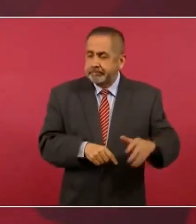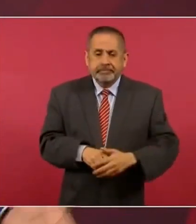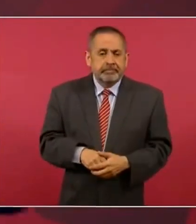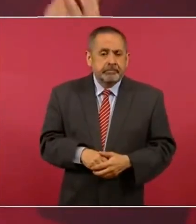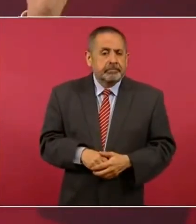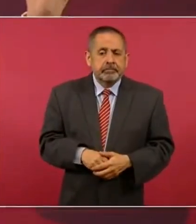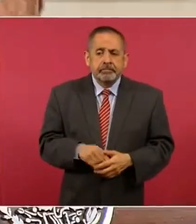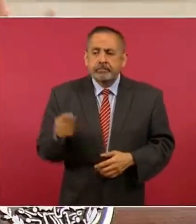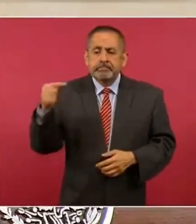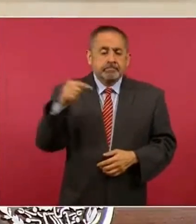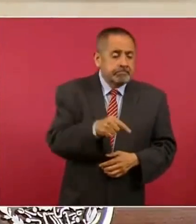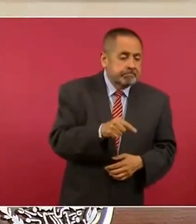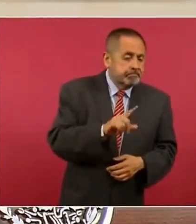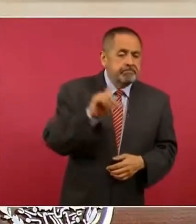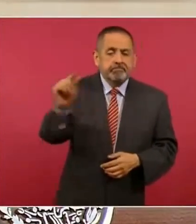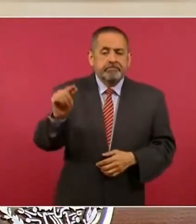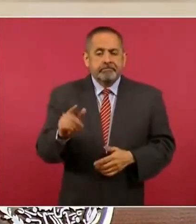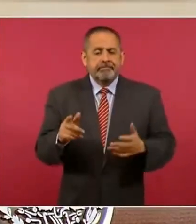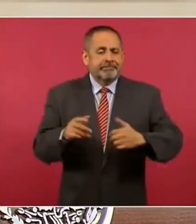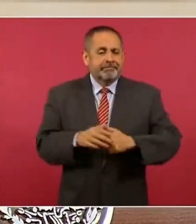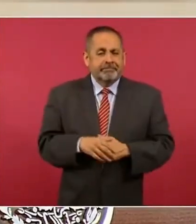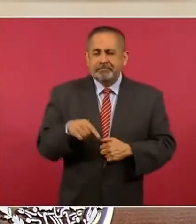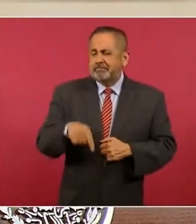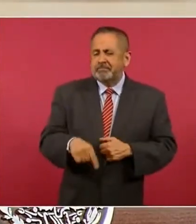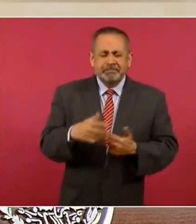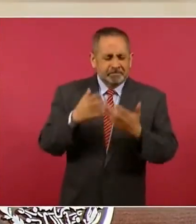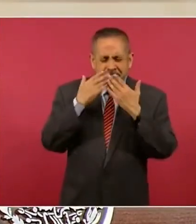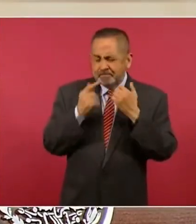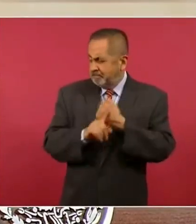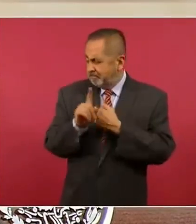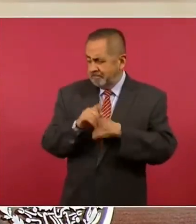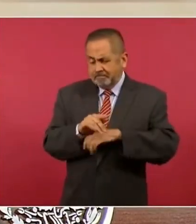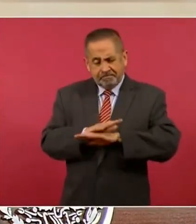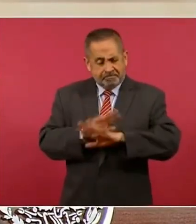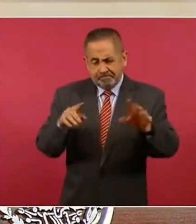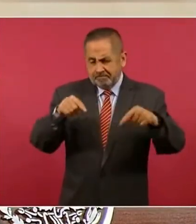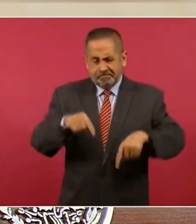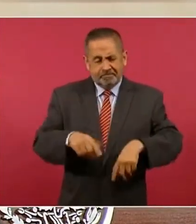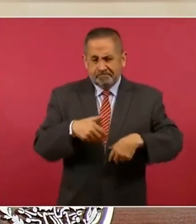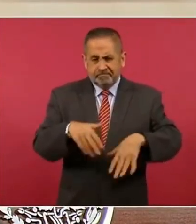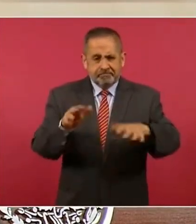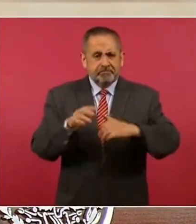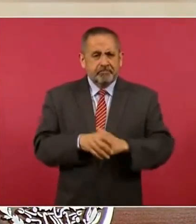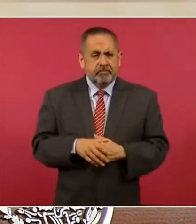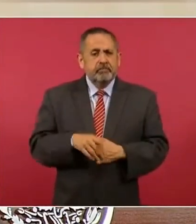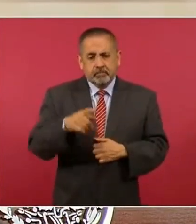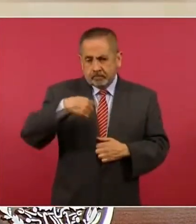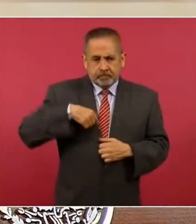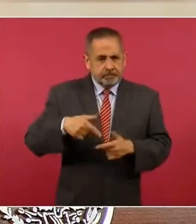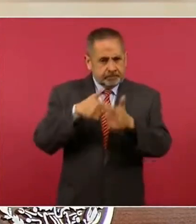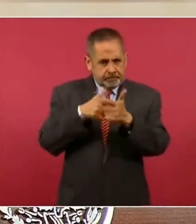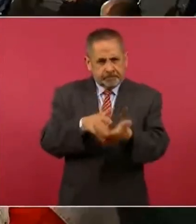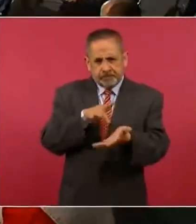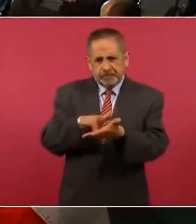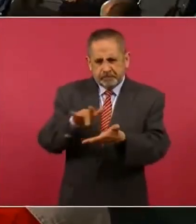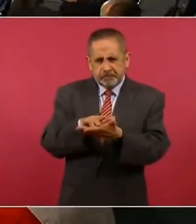pero no se fueron rápido. Aquí no hay problema, sí, en cuanto a eso. Y sí vamos a seguir apoyando a